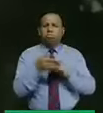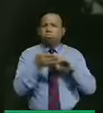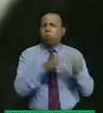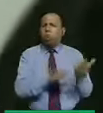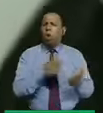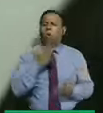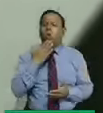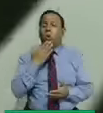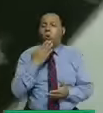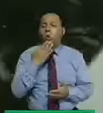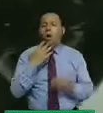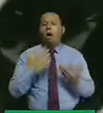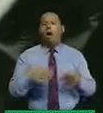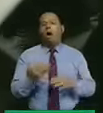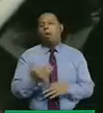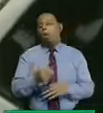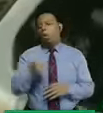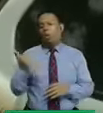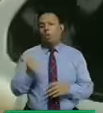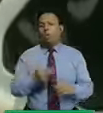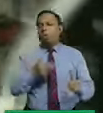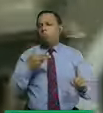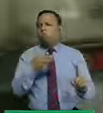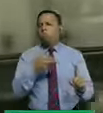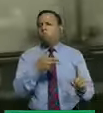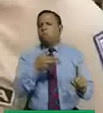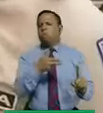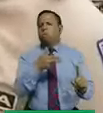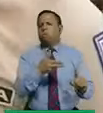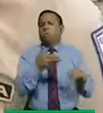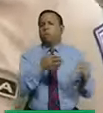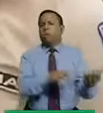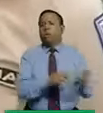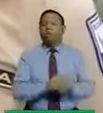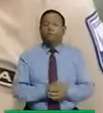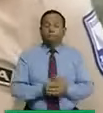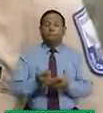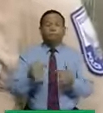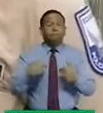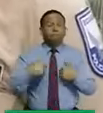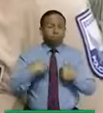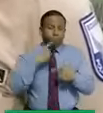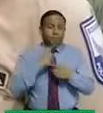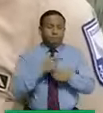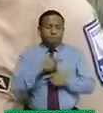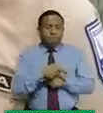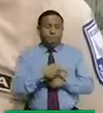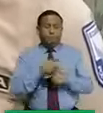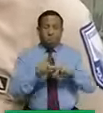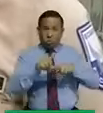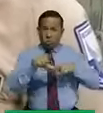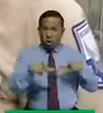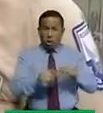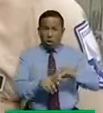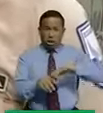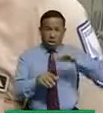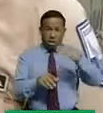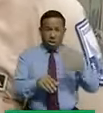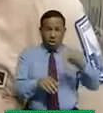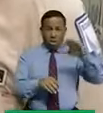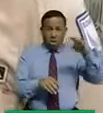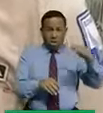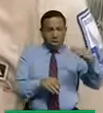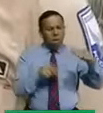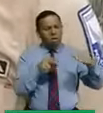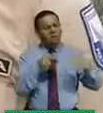fue provocado con varios impactos de bala. Sí, estaba lo que se puede decir en una loma. Se pudo verificar que había una